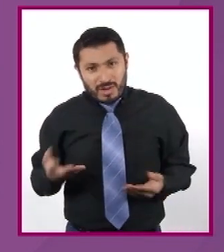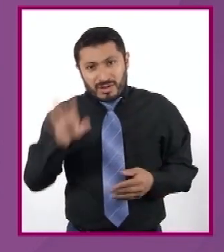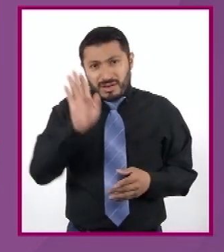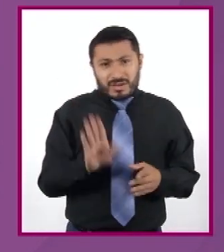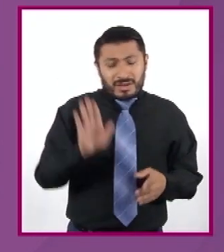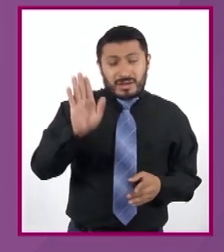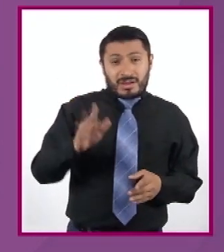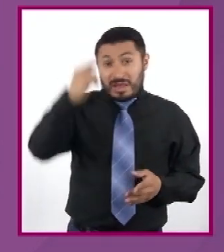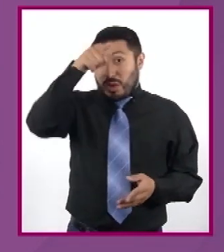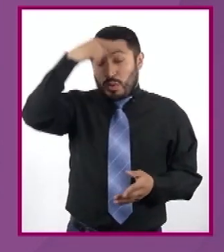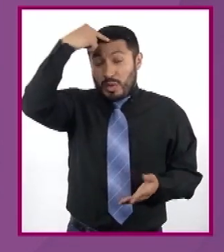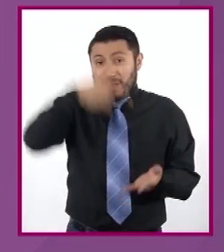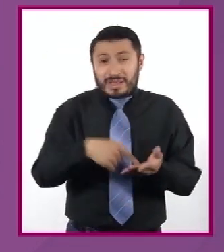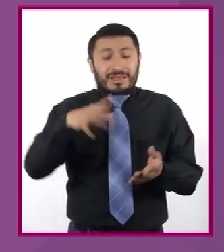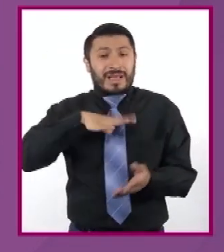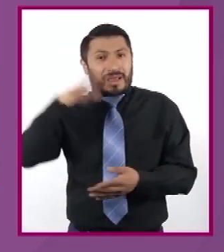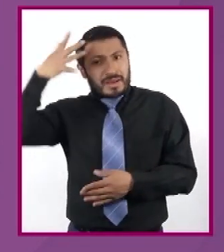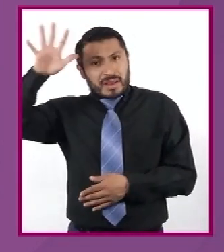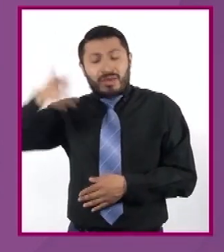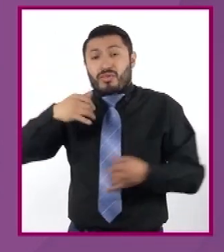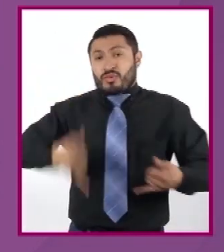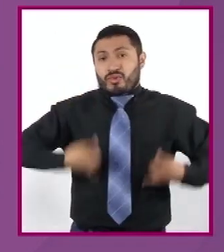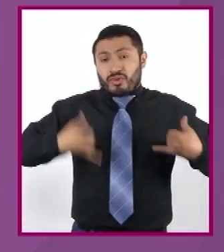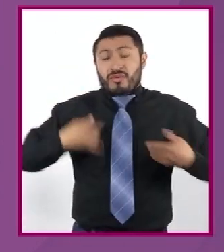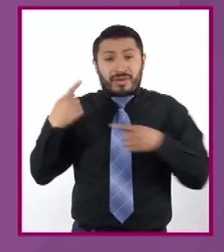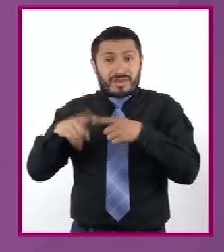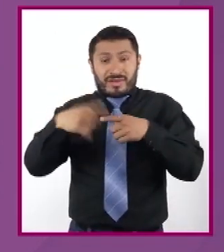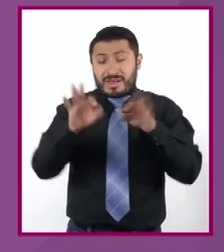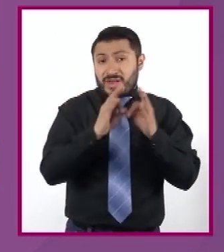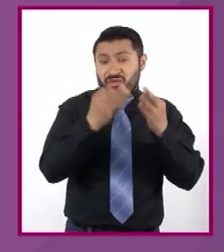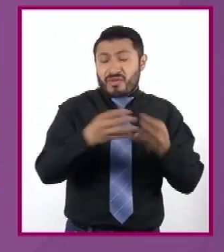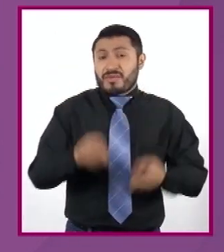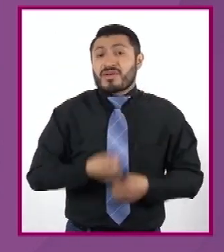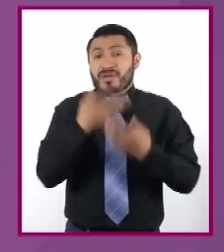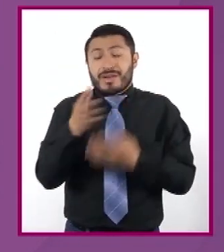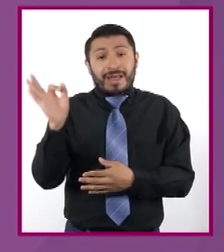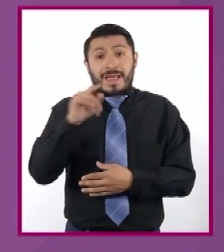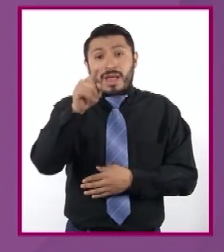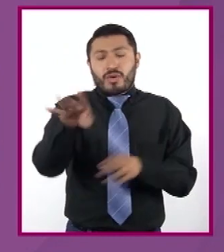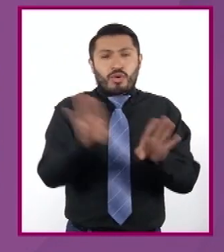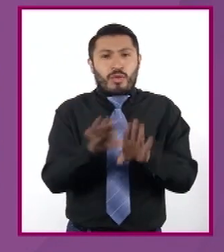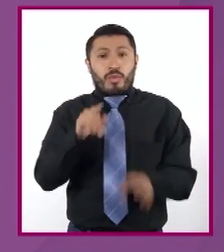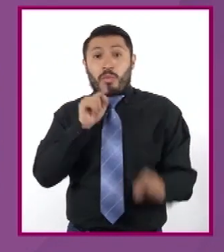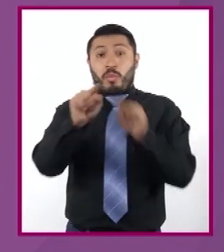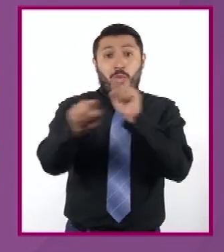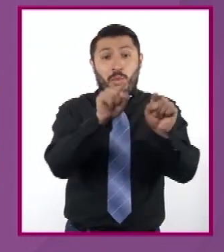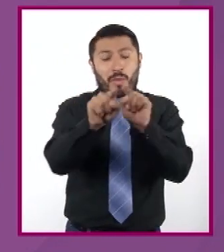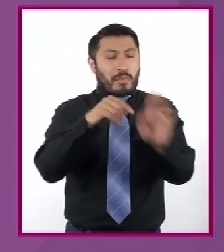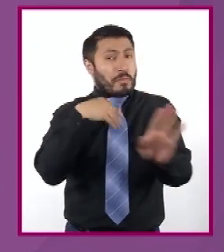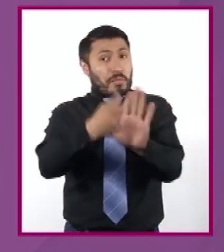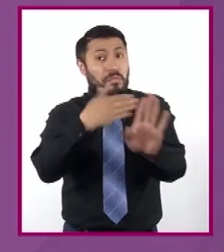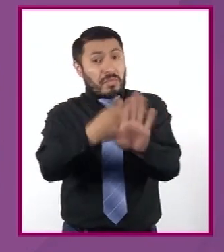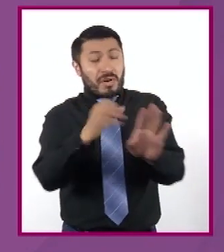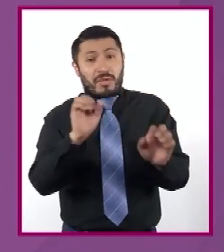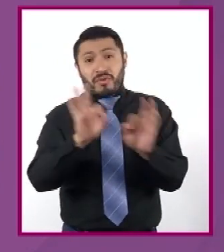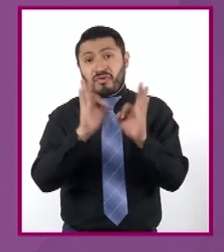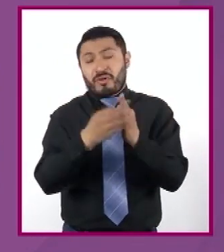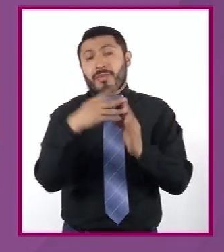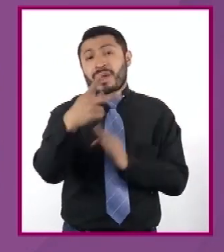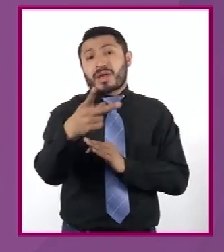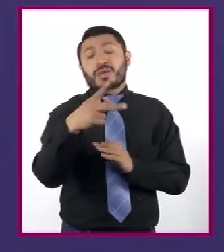tienen distintas formas de hablar y expresarse? ¿Alguna vez los han juzgado o etiquetado por la forma en la que